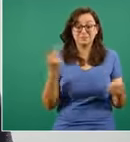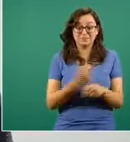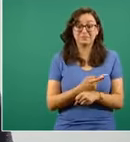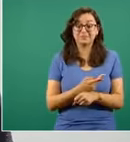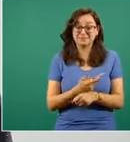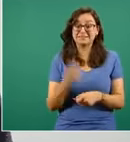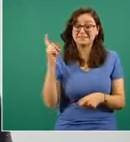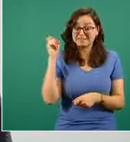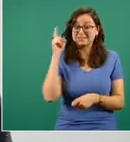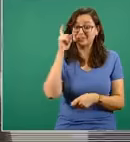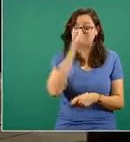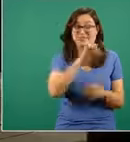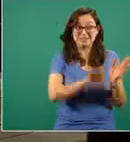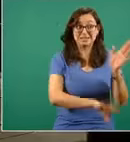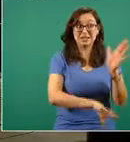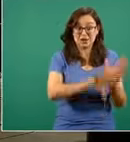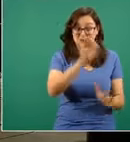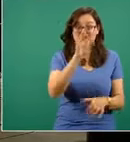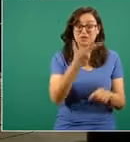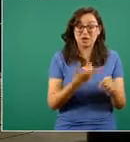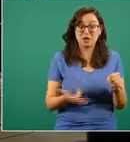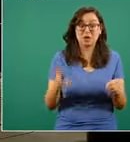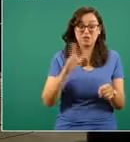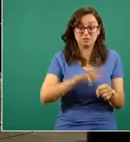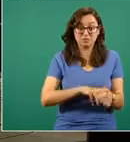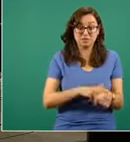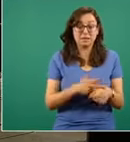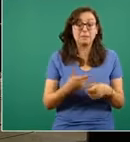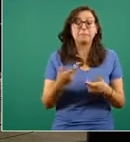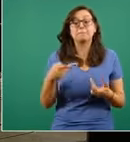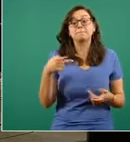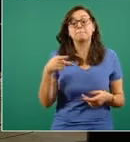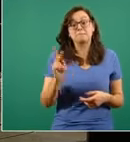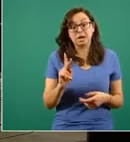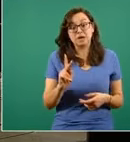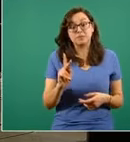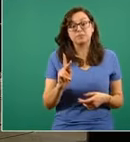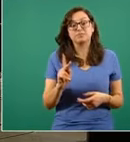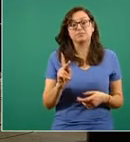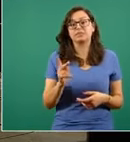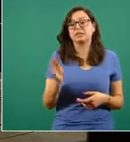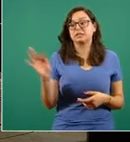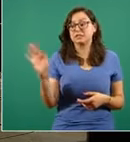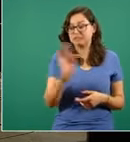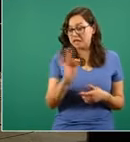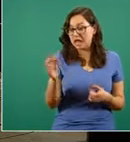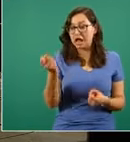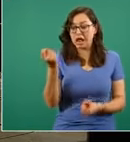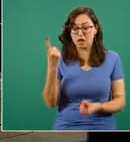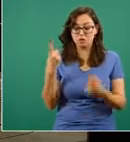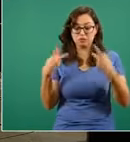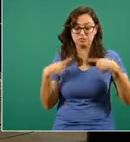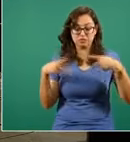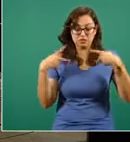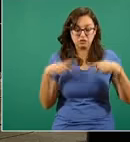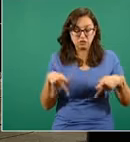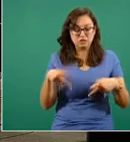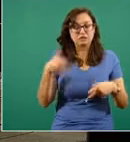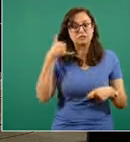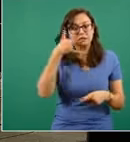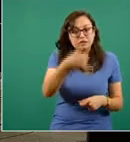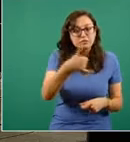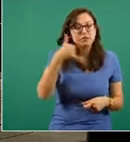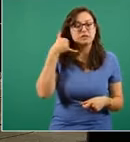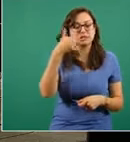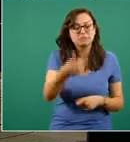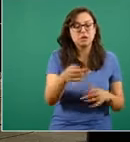complicarse. Ahora, si bien es cierto, en algunas personas puede haber sido un poco más difícil el que su llamada fuera